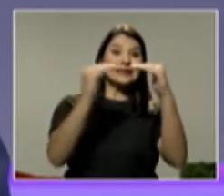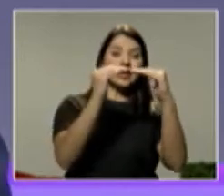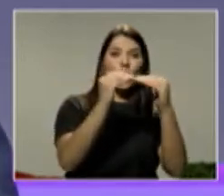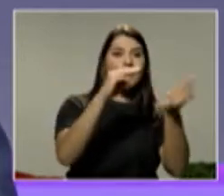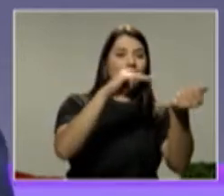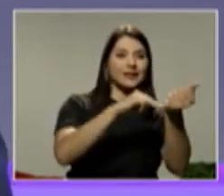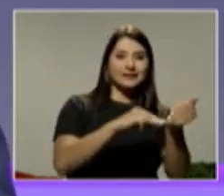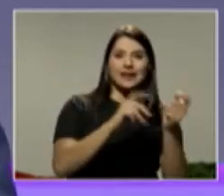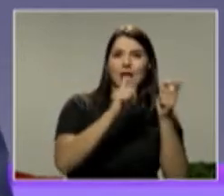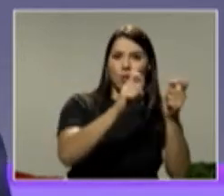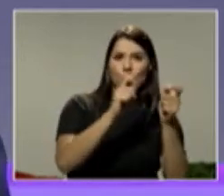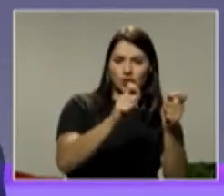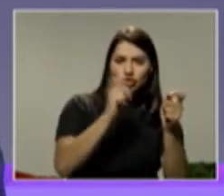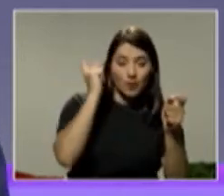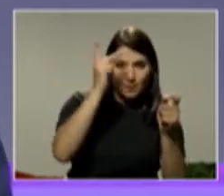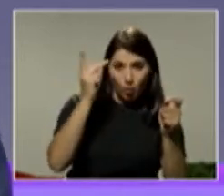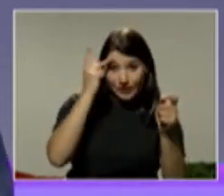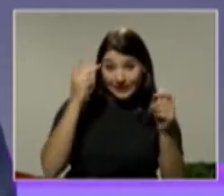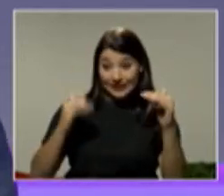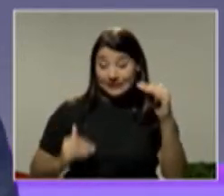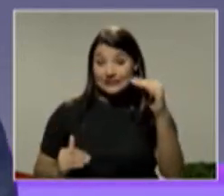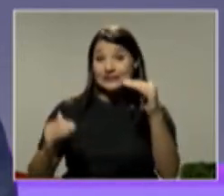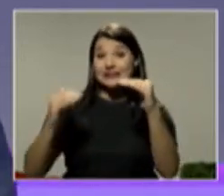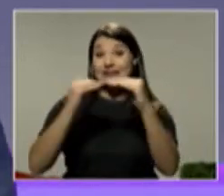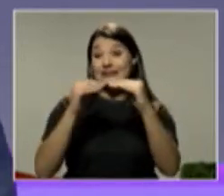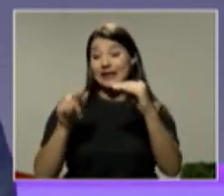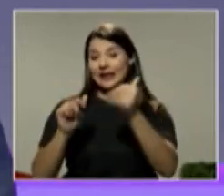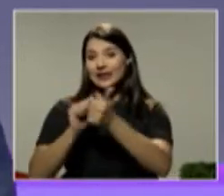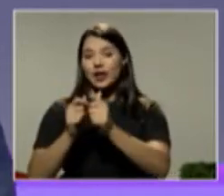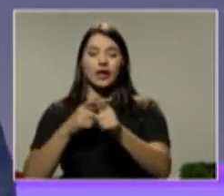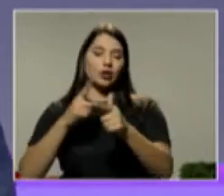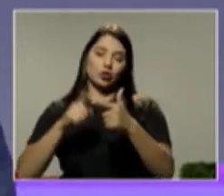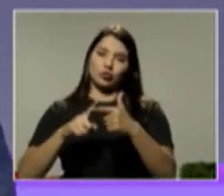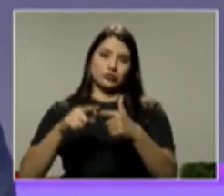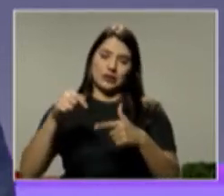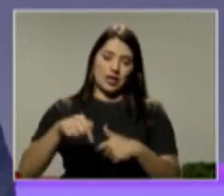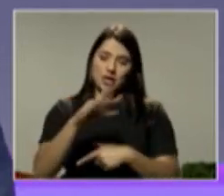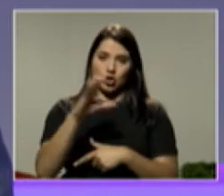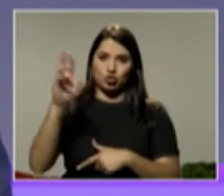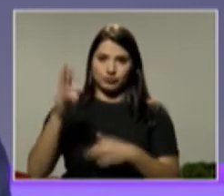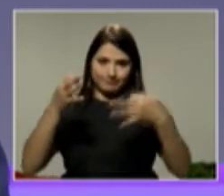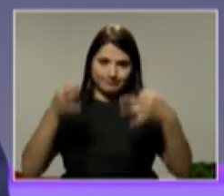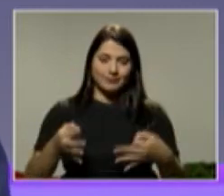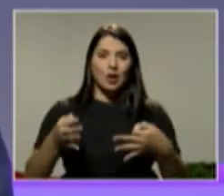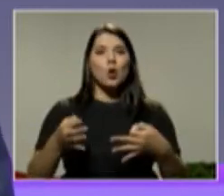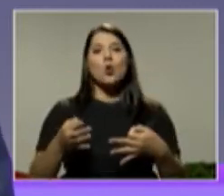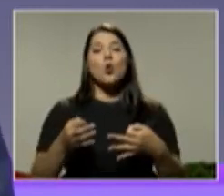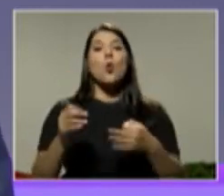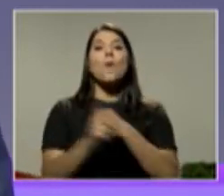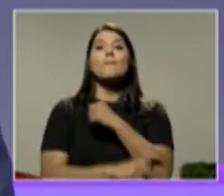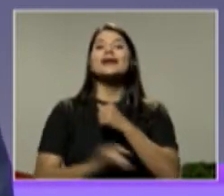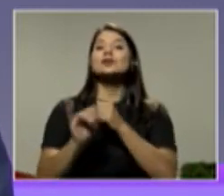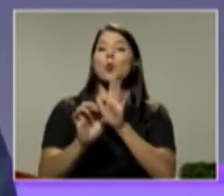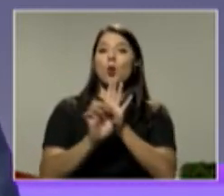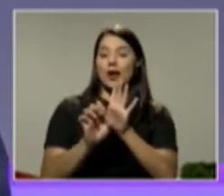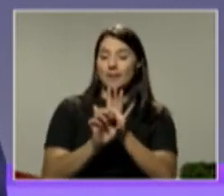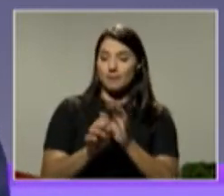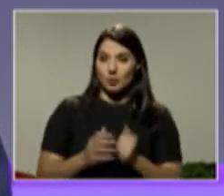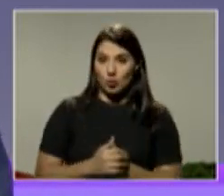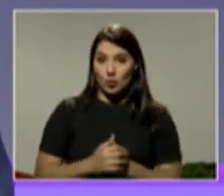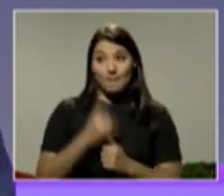nivel político, la madurez política que tiene el país, definitivamente seríamos un país modelo. Muchas